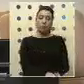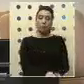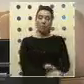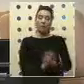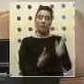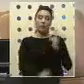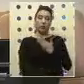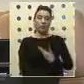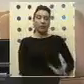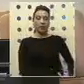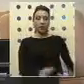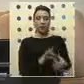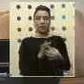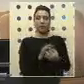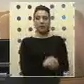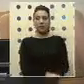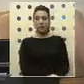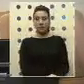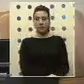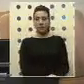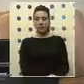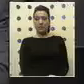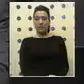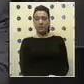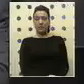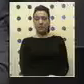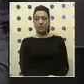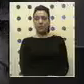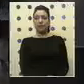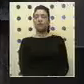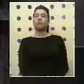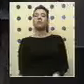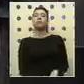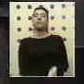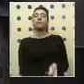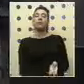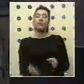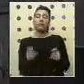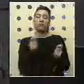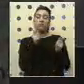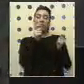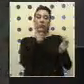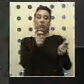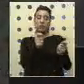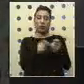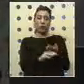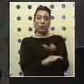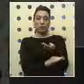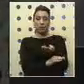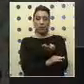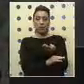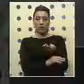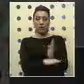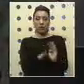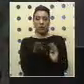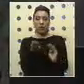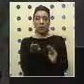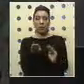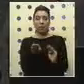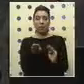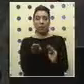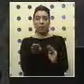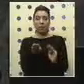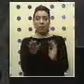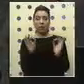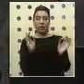He dicho, señor presidente, muchas gracias. Honorable señor diputado, se enviará al oficio solicitado por usted con la adhesión